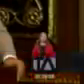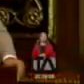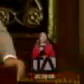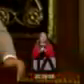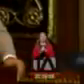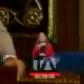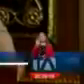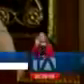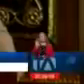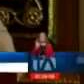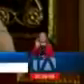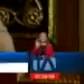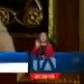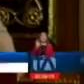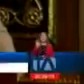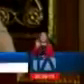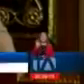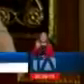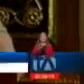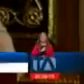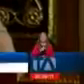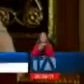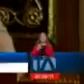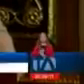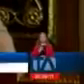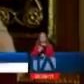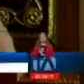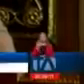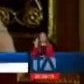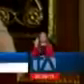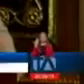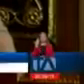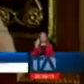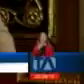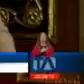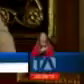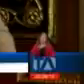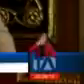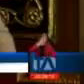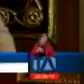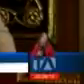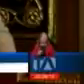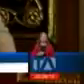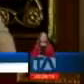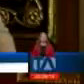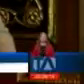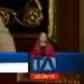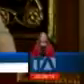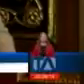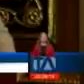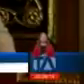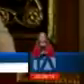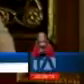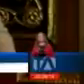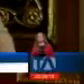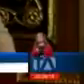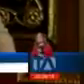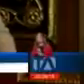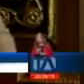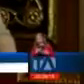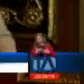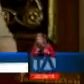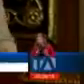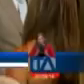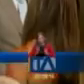19 años, mi tarea como alcalde está cumplida. Con ustedes y para ustedes